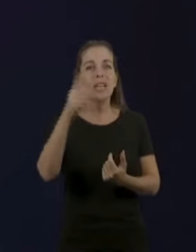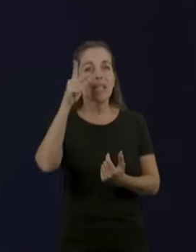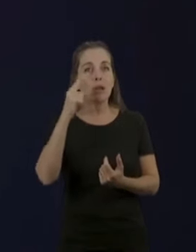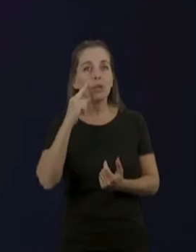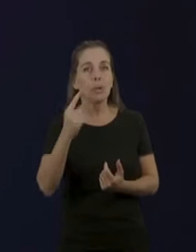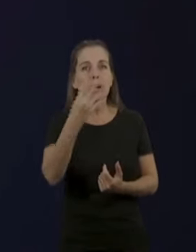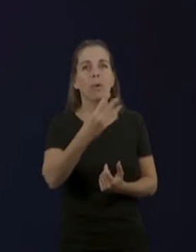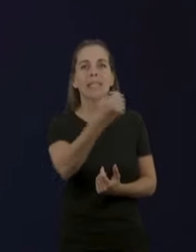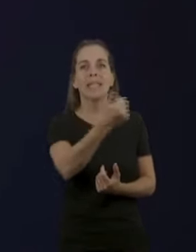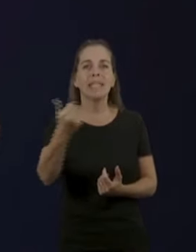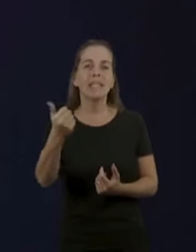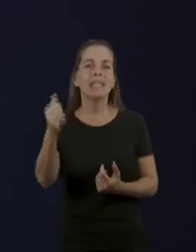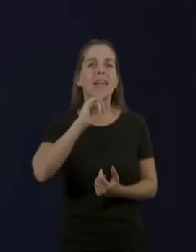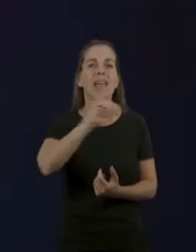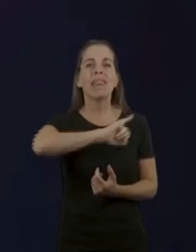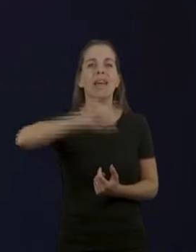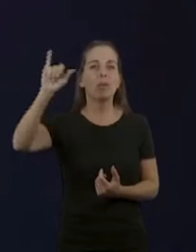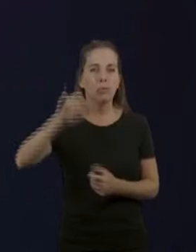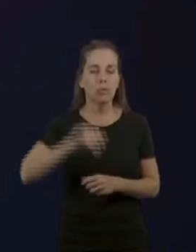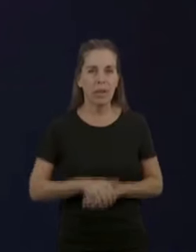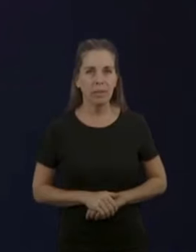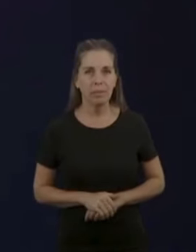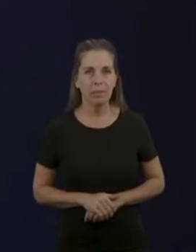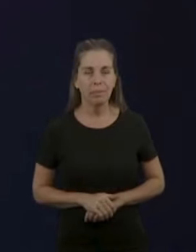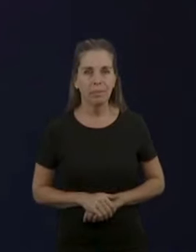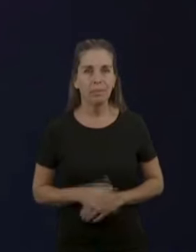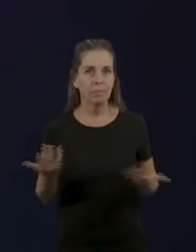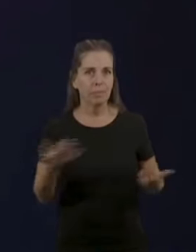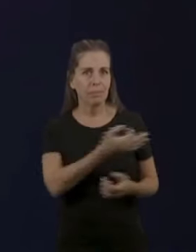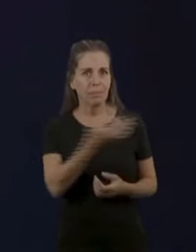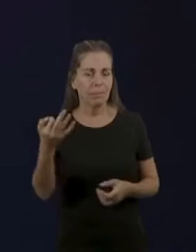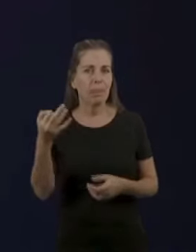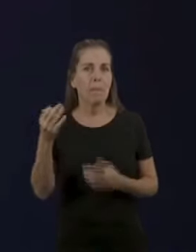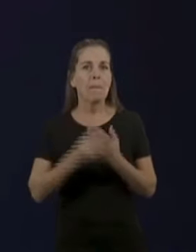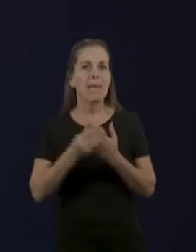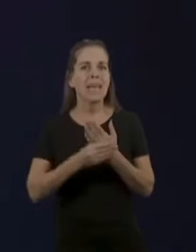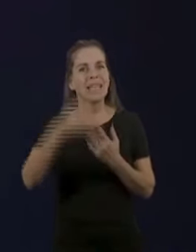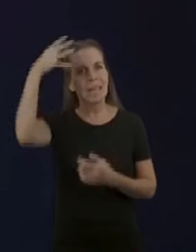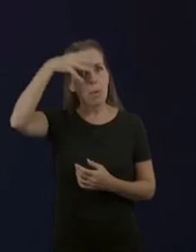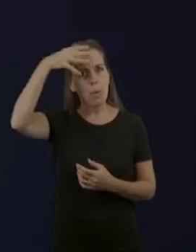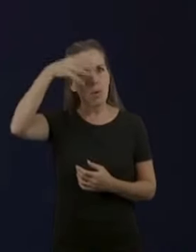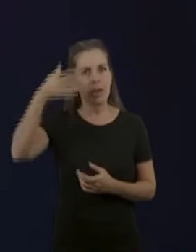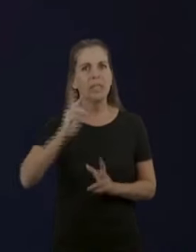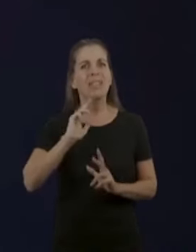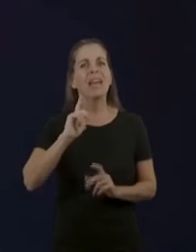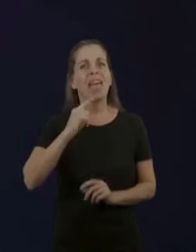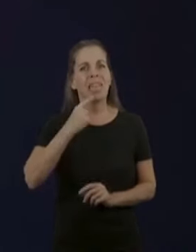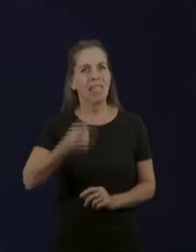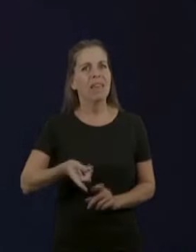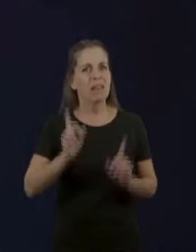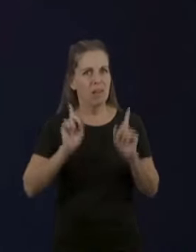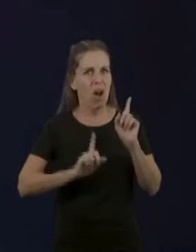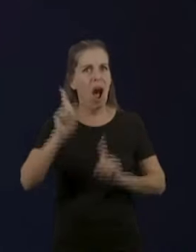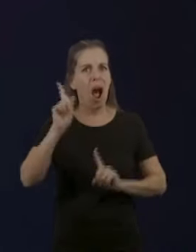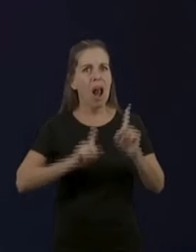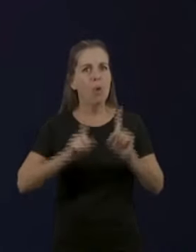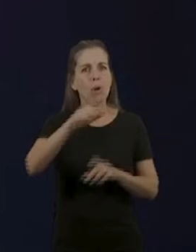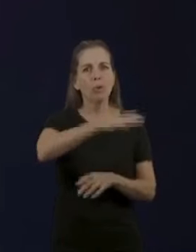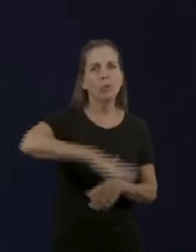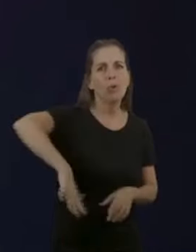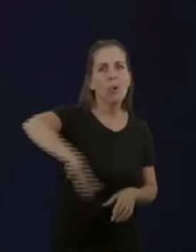138.46 llamadas con denuncia Como dijo la ministra de seguridad Patricia bullrich hubo esquinas donde los colectiveros fueron